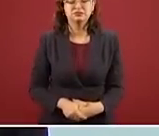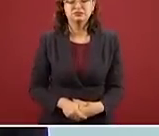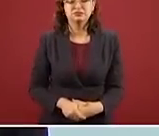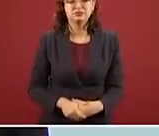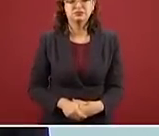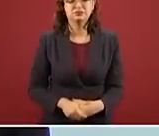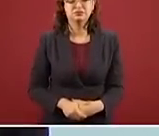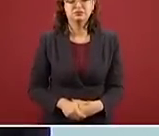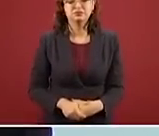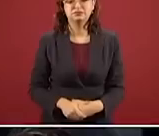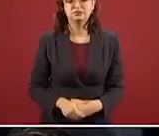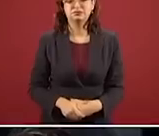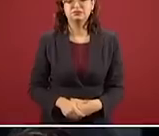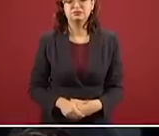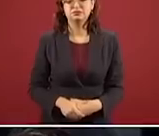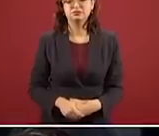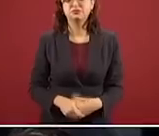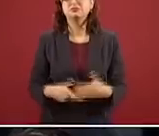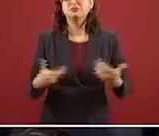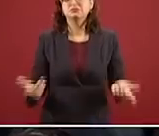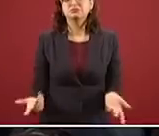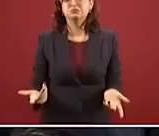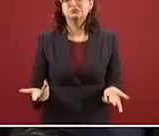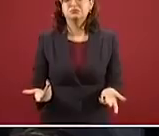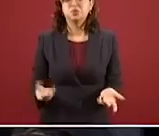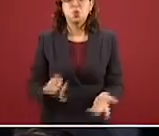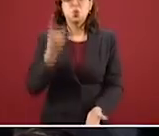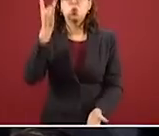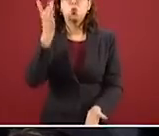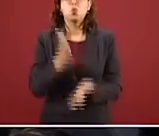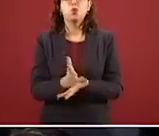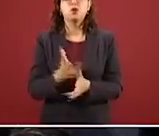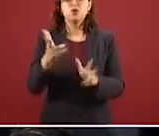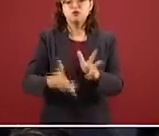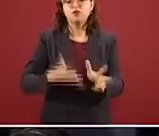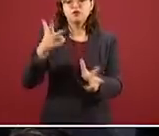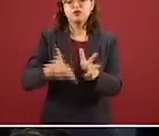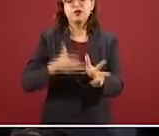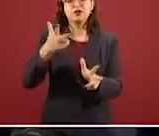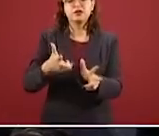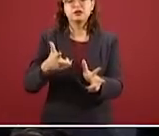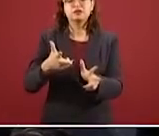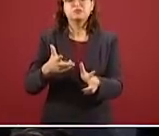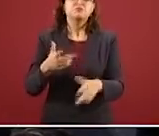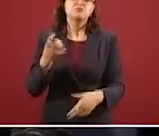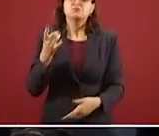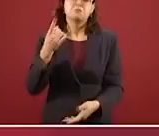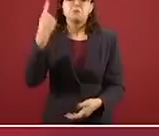y ya nada más hay ferrocarriles de carga,